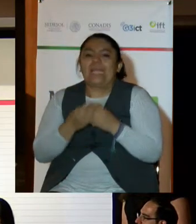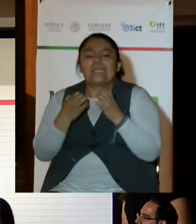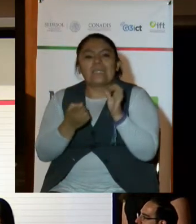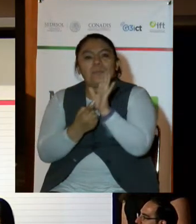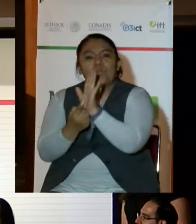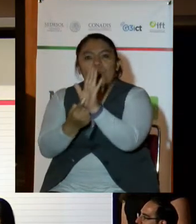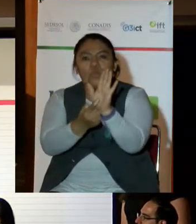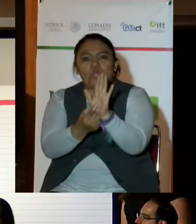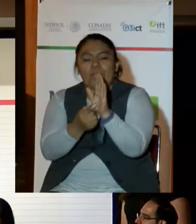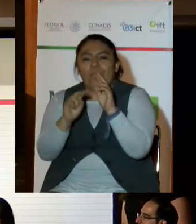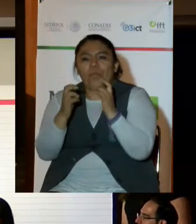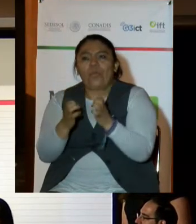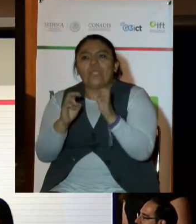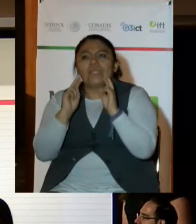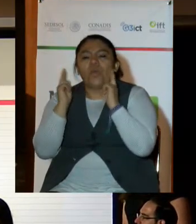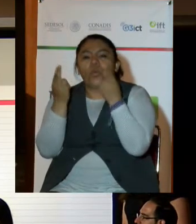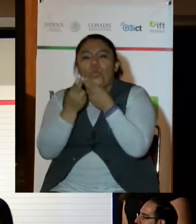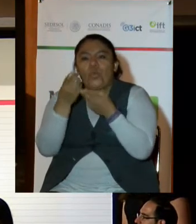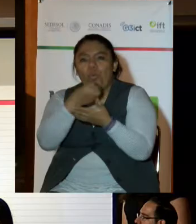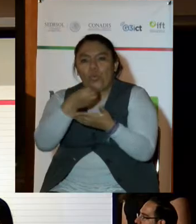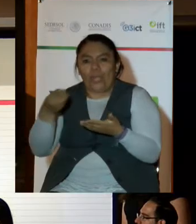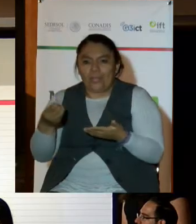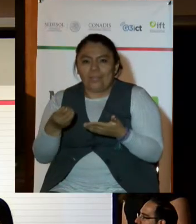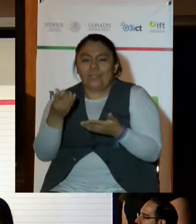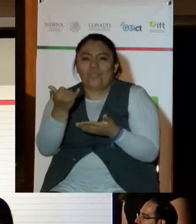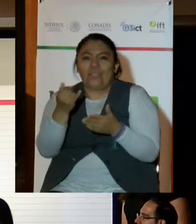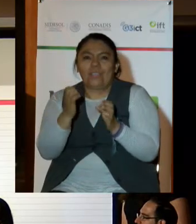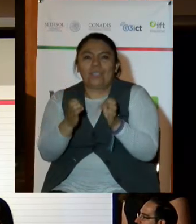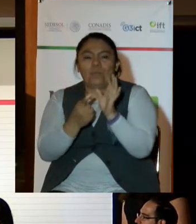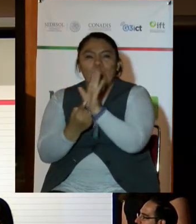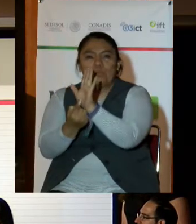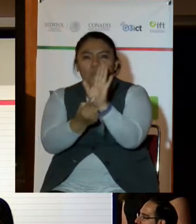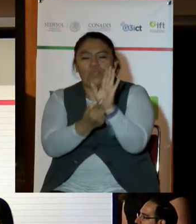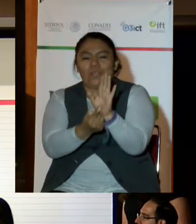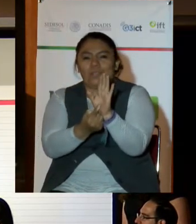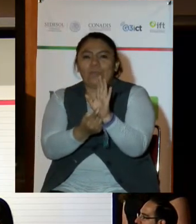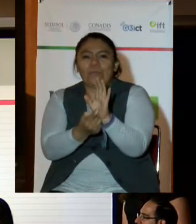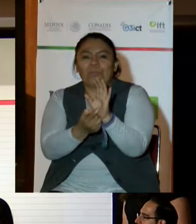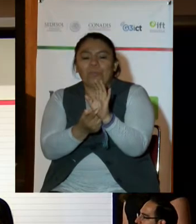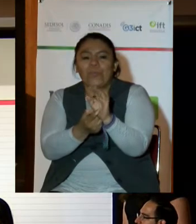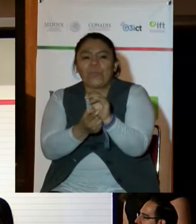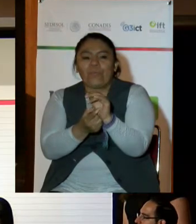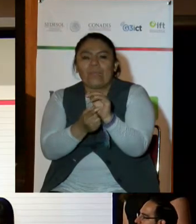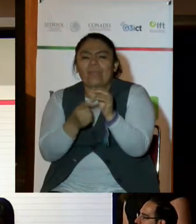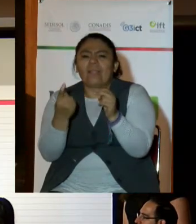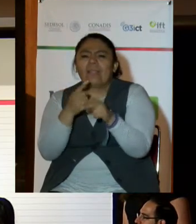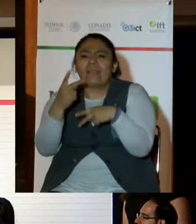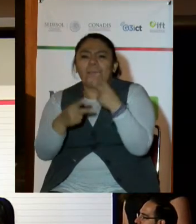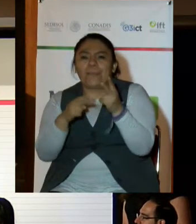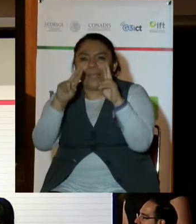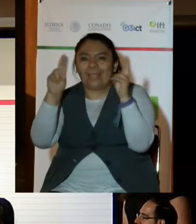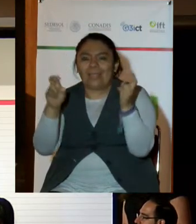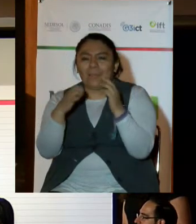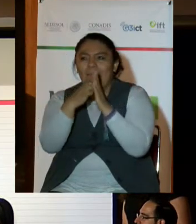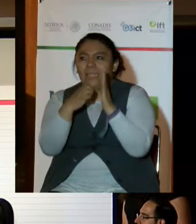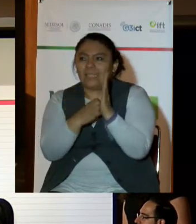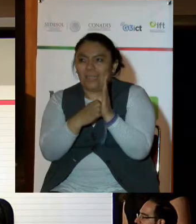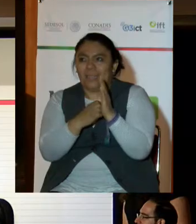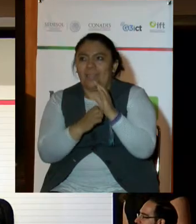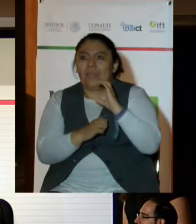esfuerzos. Vienen instituciones nuevas sumándose a esto, el INAI, y el mensaje que de alguna manera yo quisiera dejar en esta última